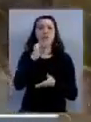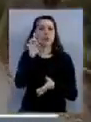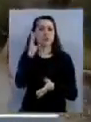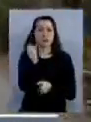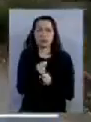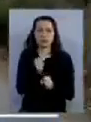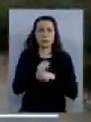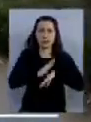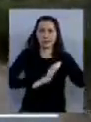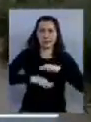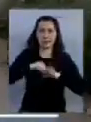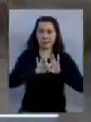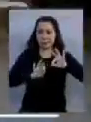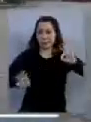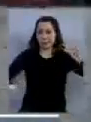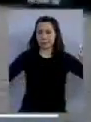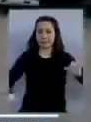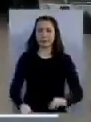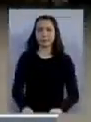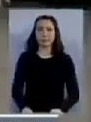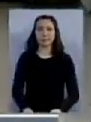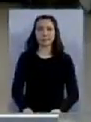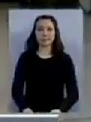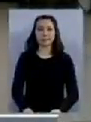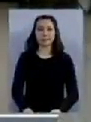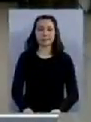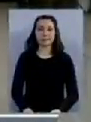exclusivamente de la fibra vegetal.